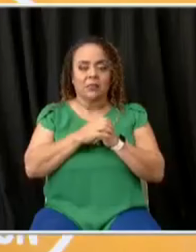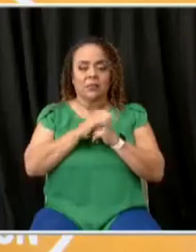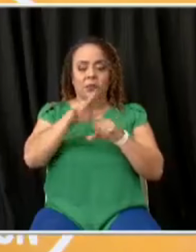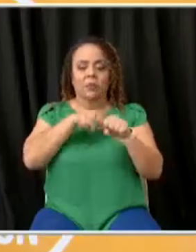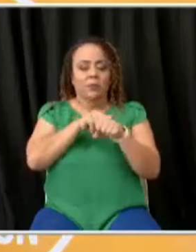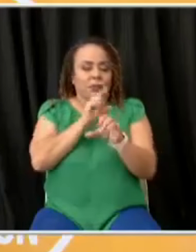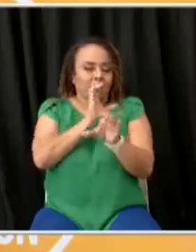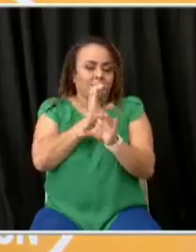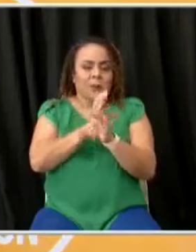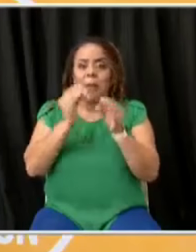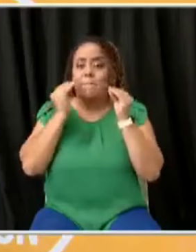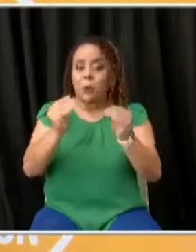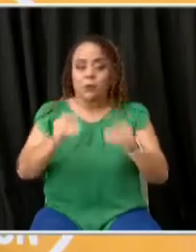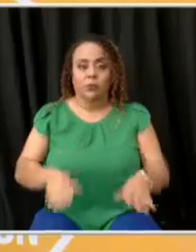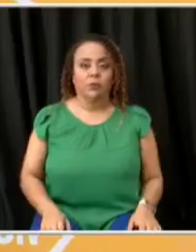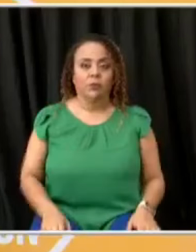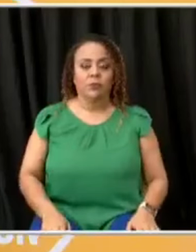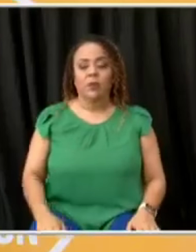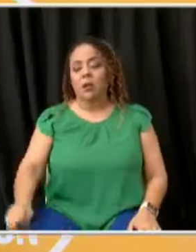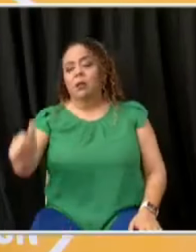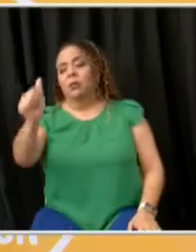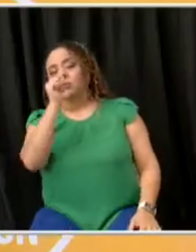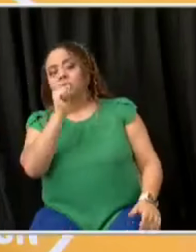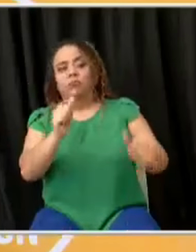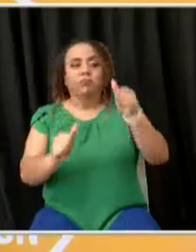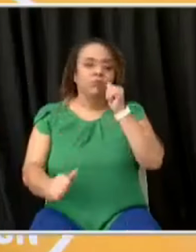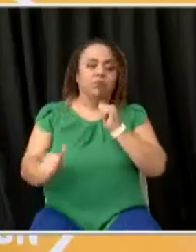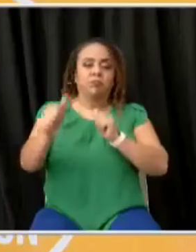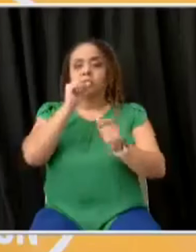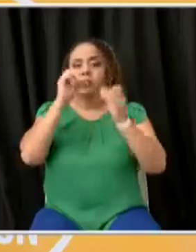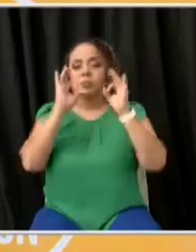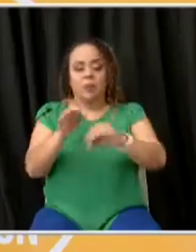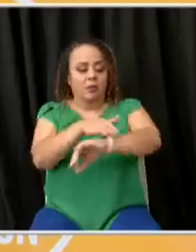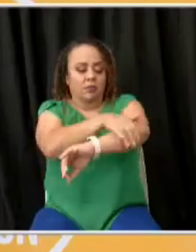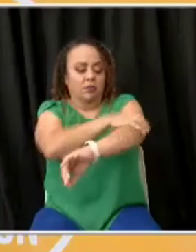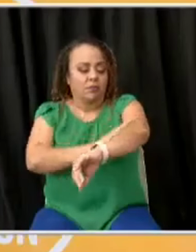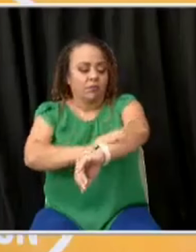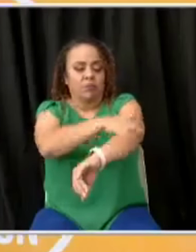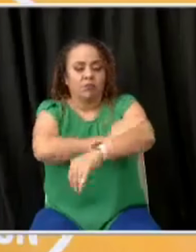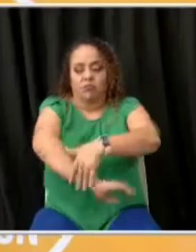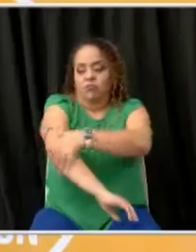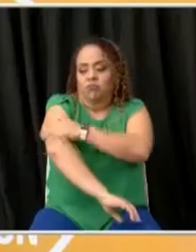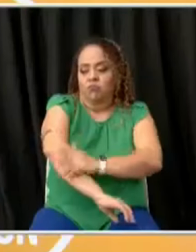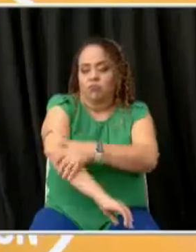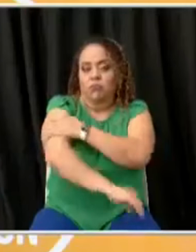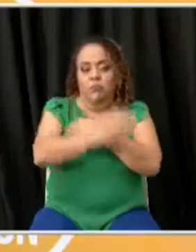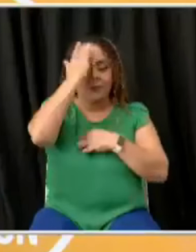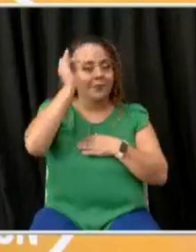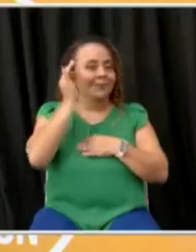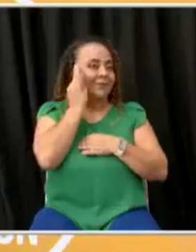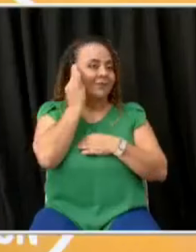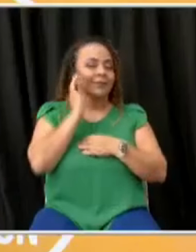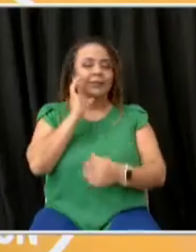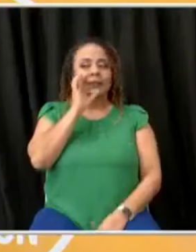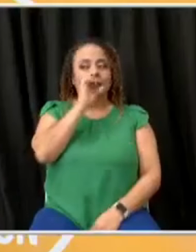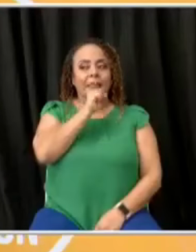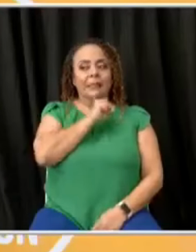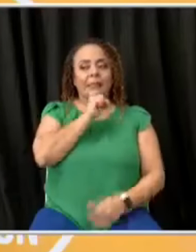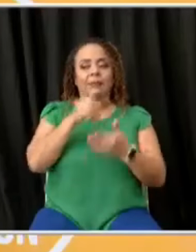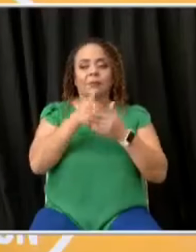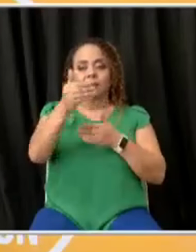cuidan mucho, se están hidratando muy bien, usan cremas para hidratación de la piel, sobre todo porque la señora nota que después